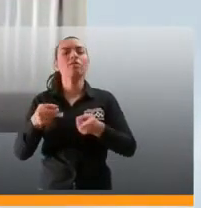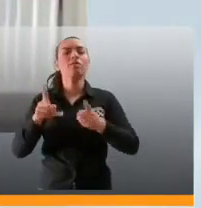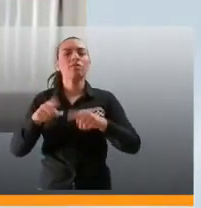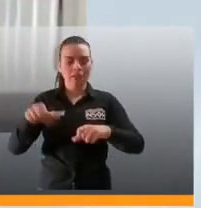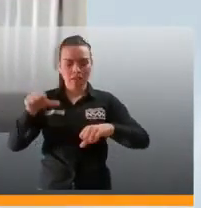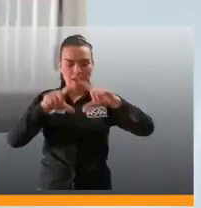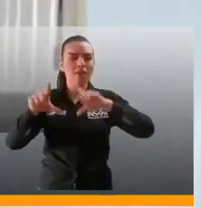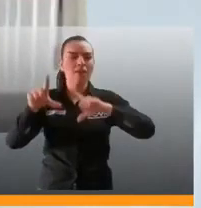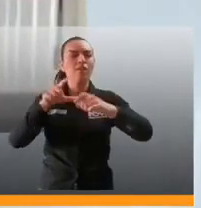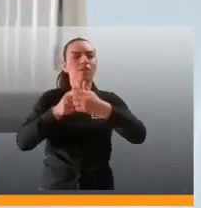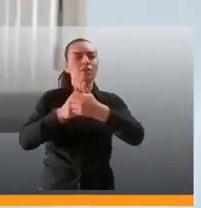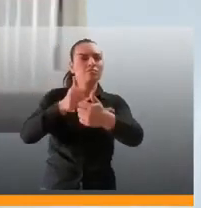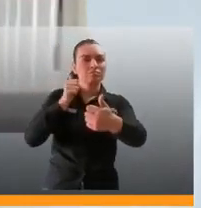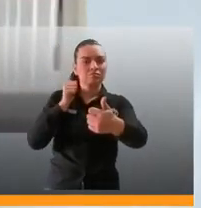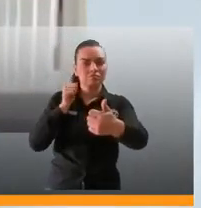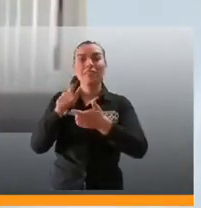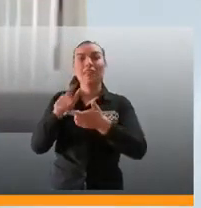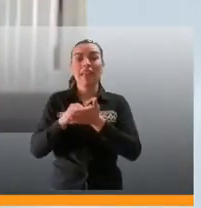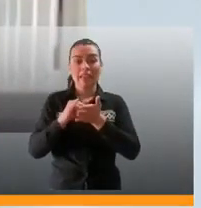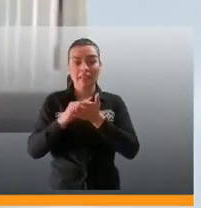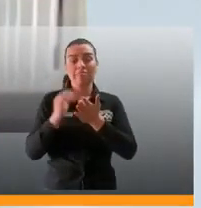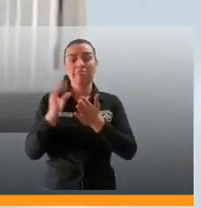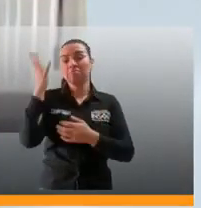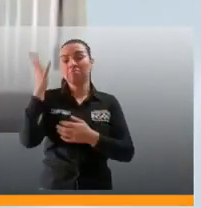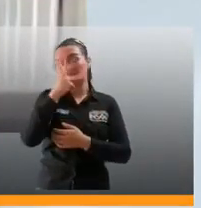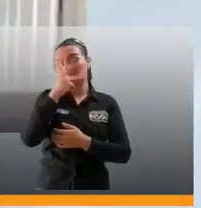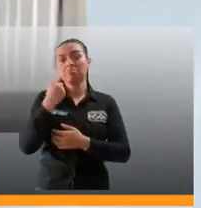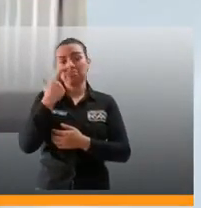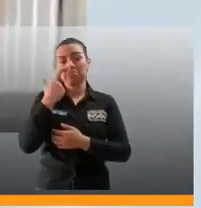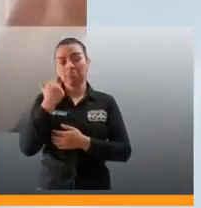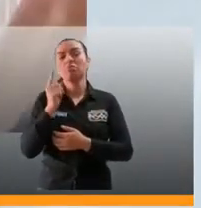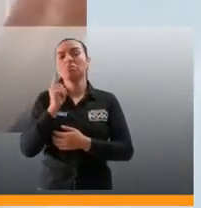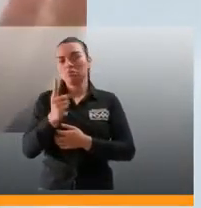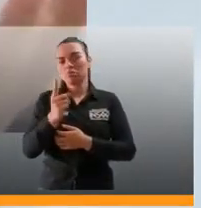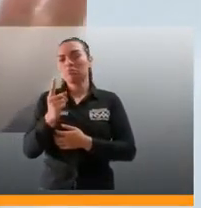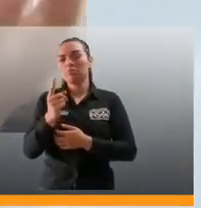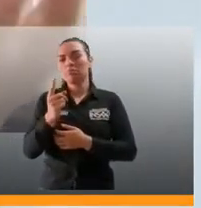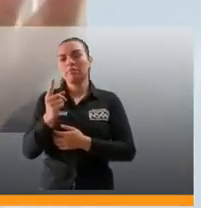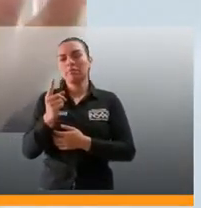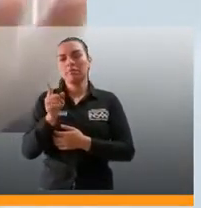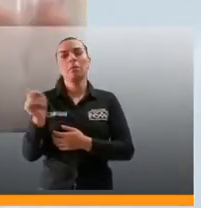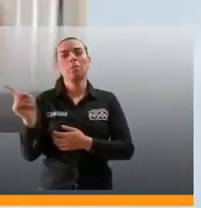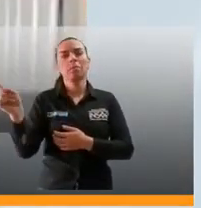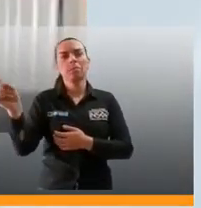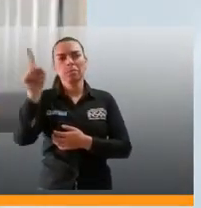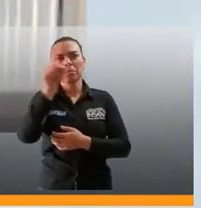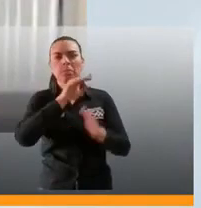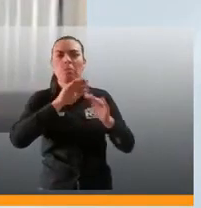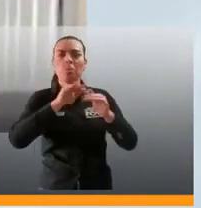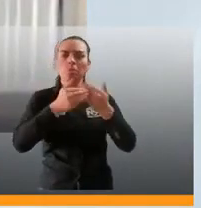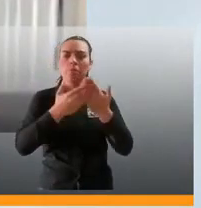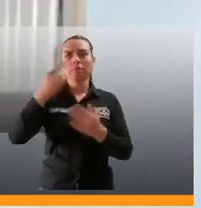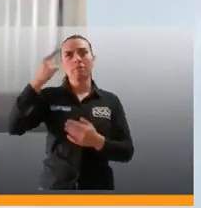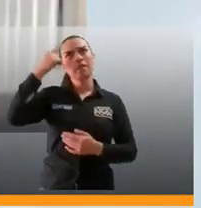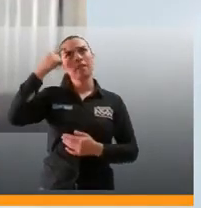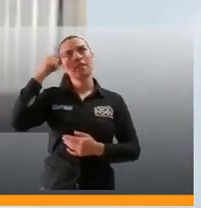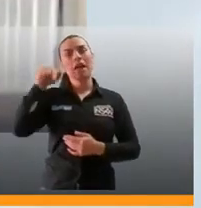tipo de procesos fue muy bonito porque en muchos casos nosotros en las instituciones educativas pensamos que estos